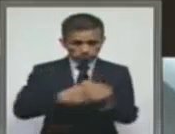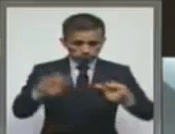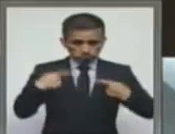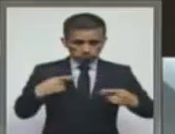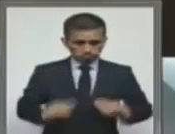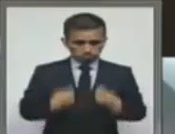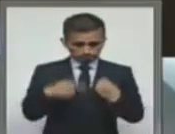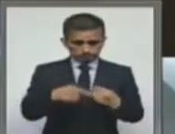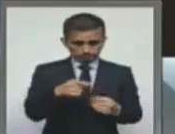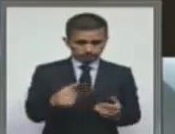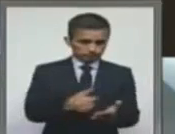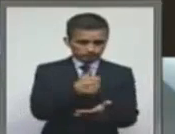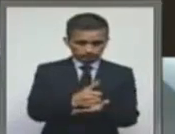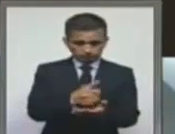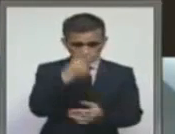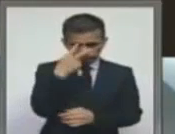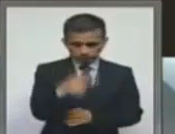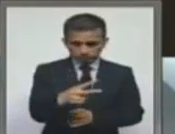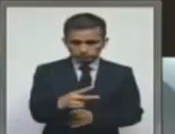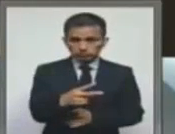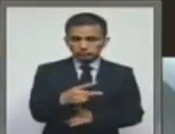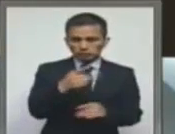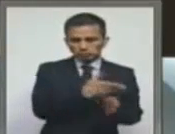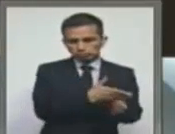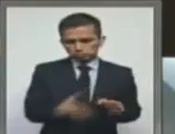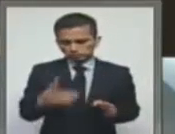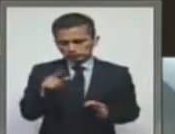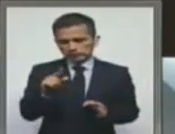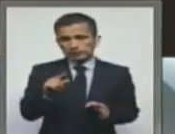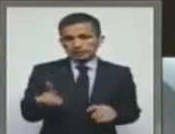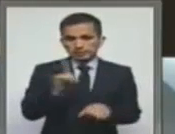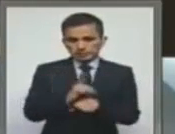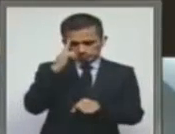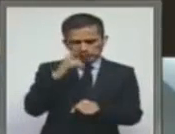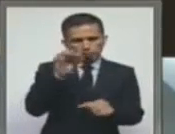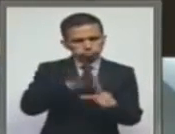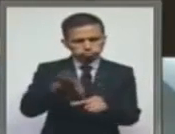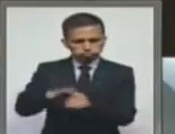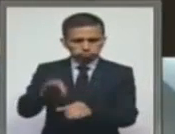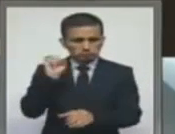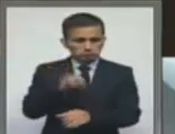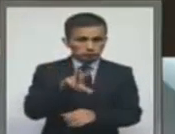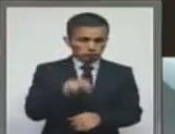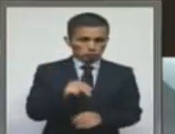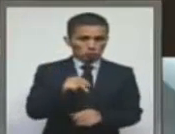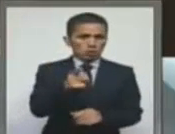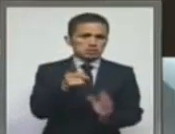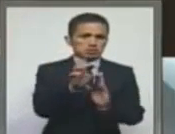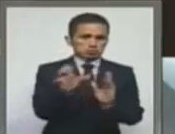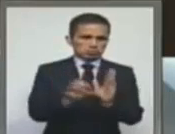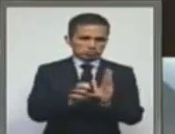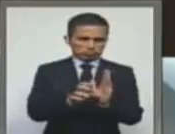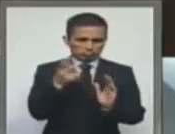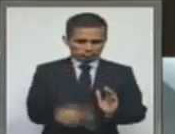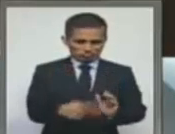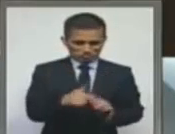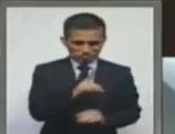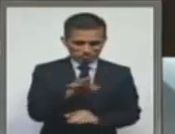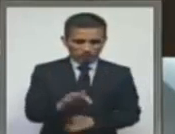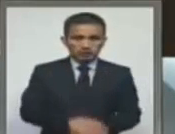México dentro de los 60 días siguientes a la aprobación de la Constitución Política de la Ciudad de México. En caso de no ser aprobada,